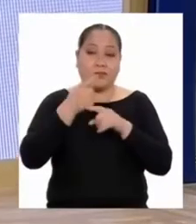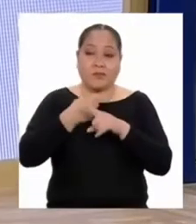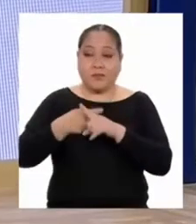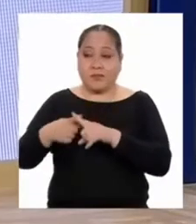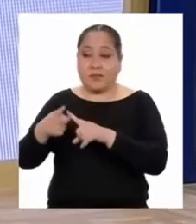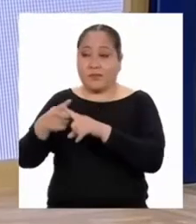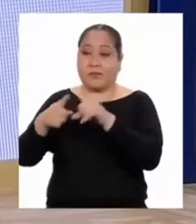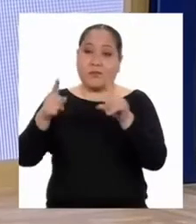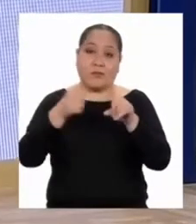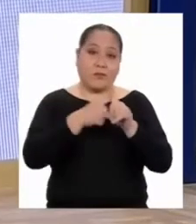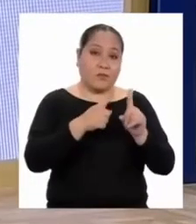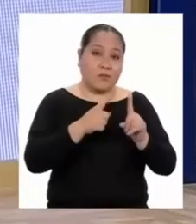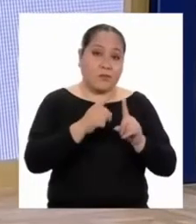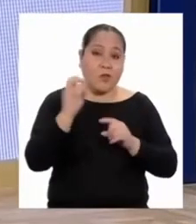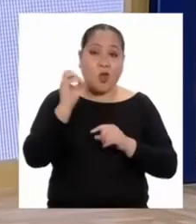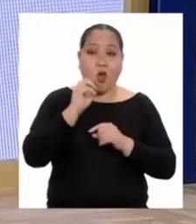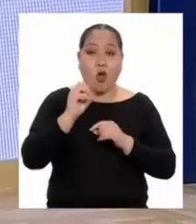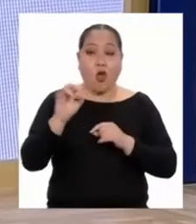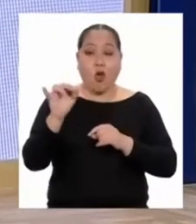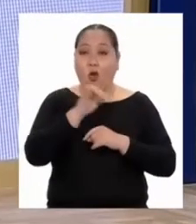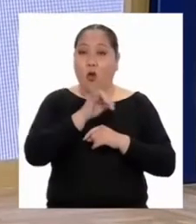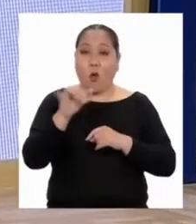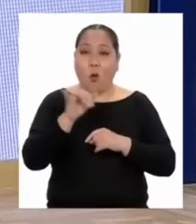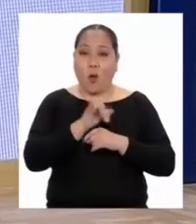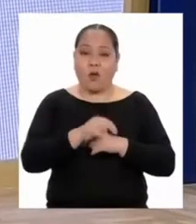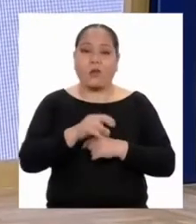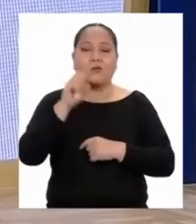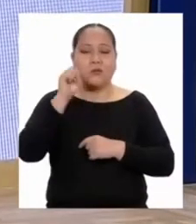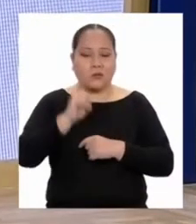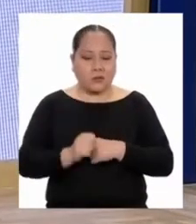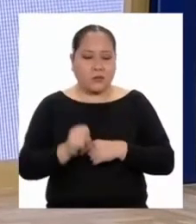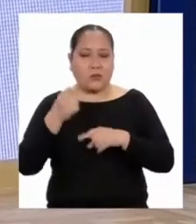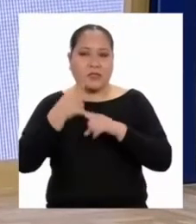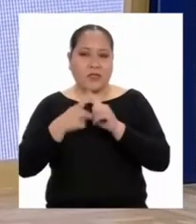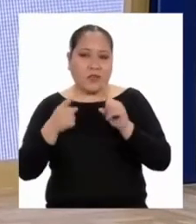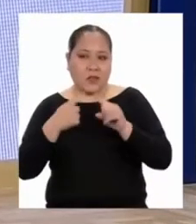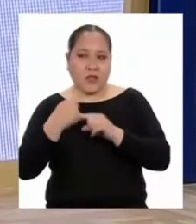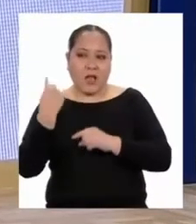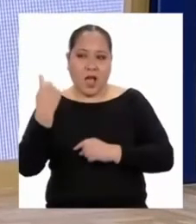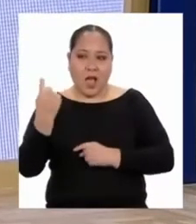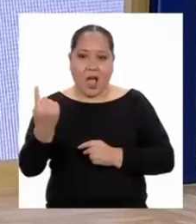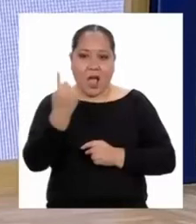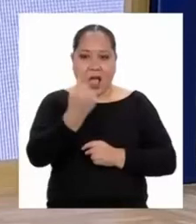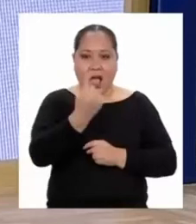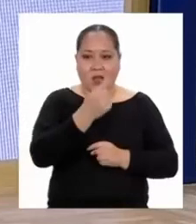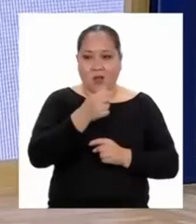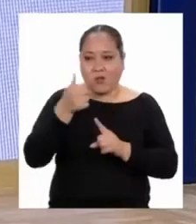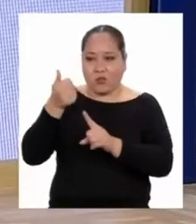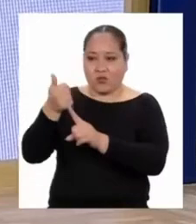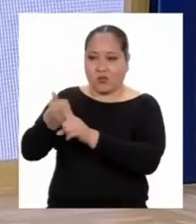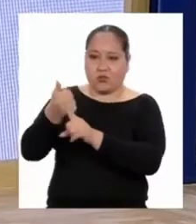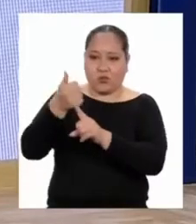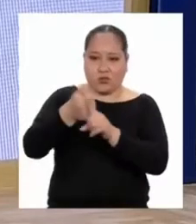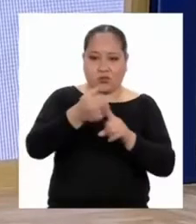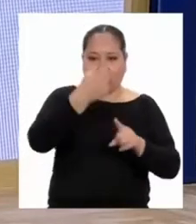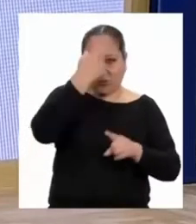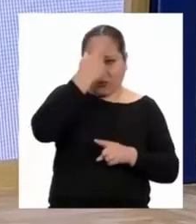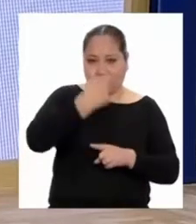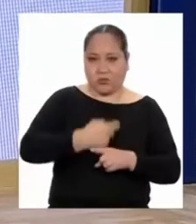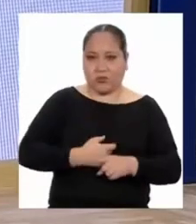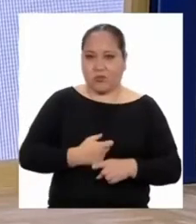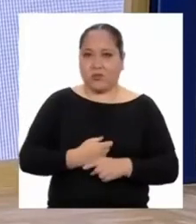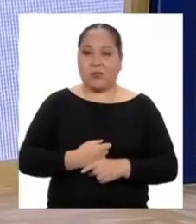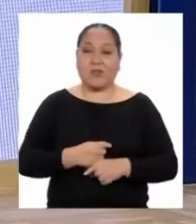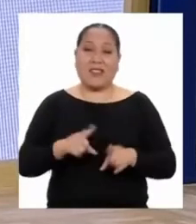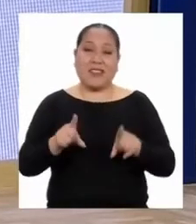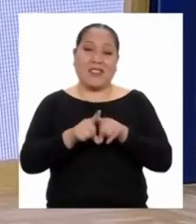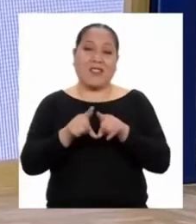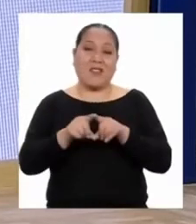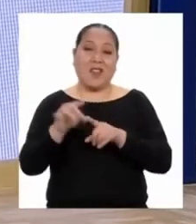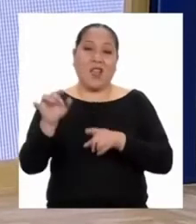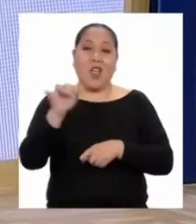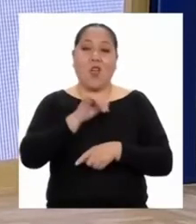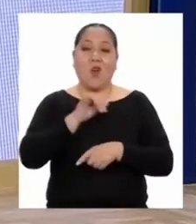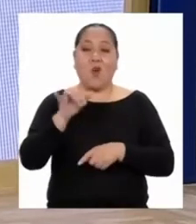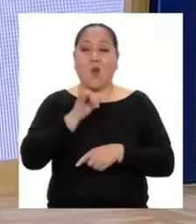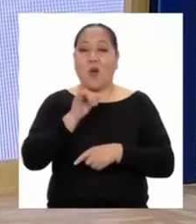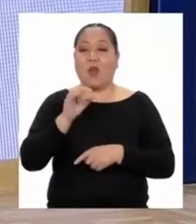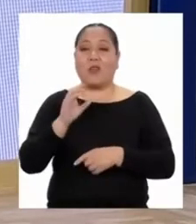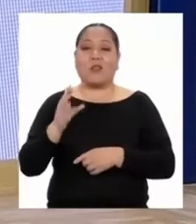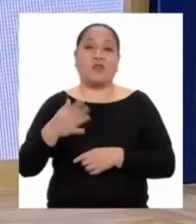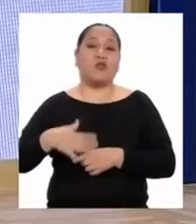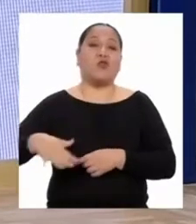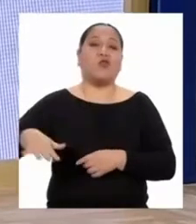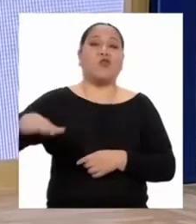o iguales a la vez. Somos diferentes porque cada quien tiene su personalidad determinada. Y somos iguales porque